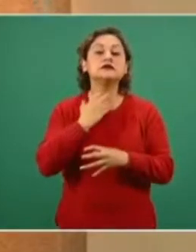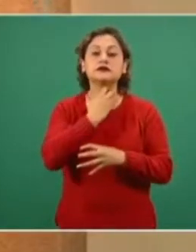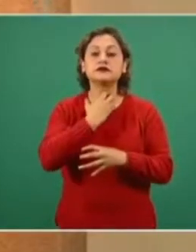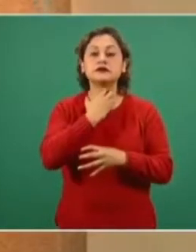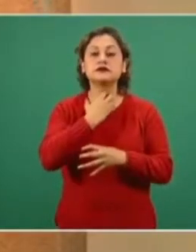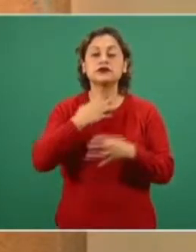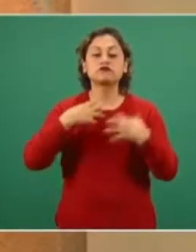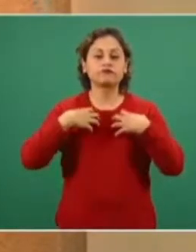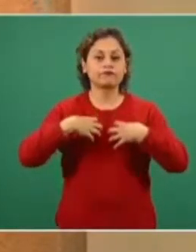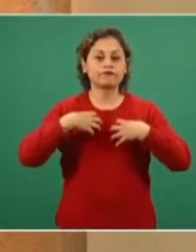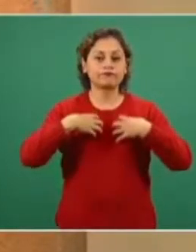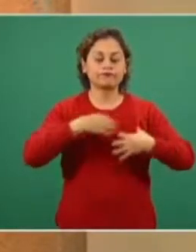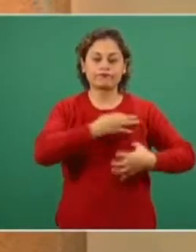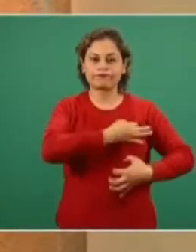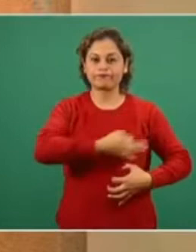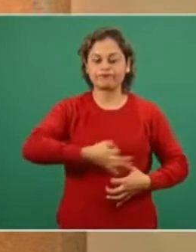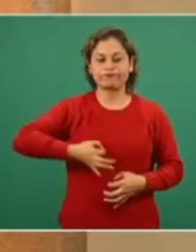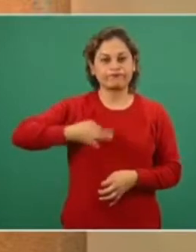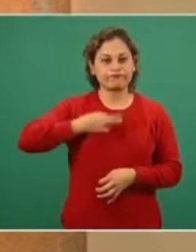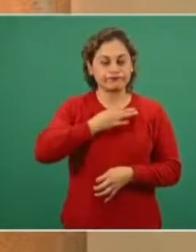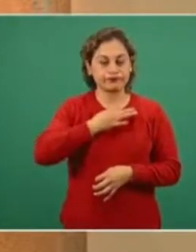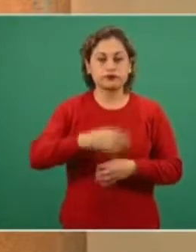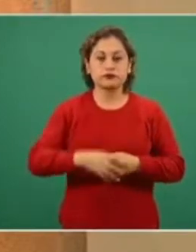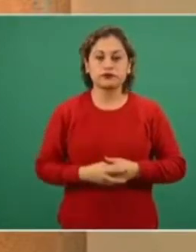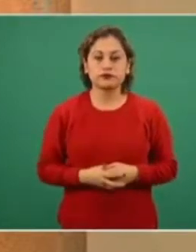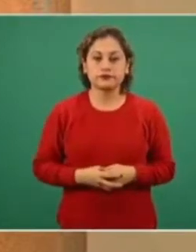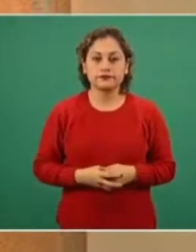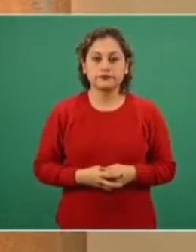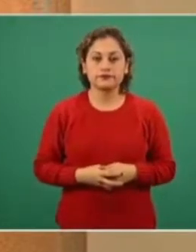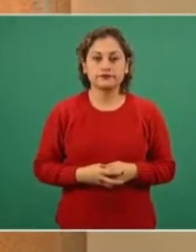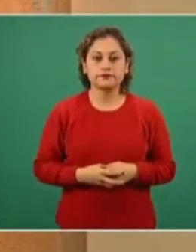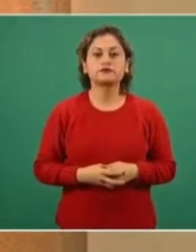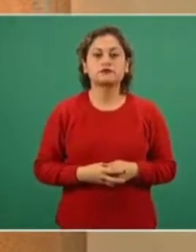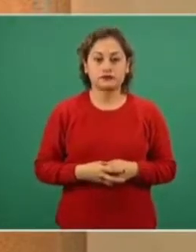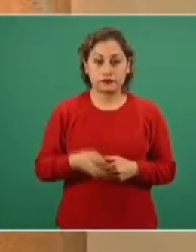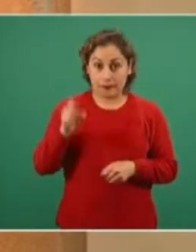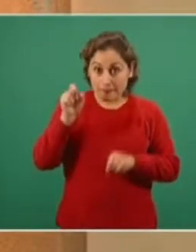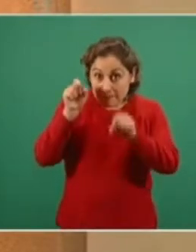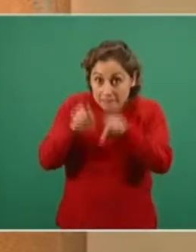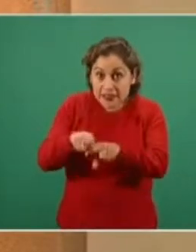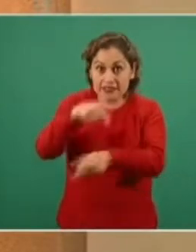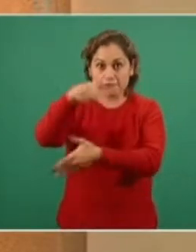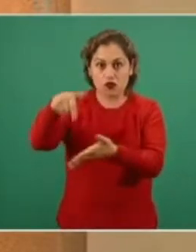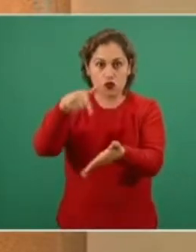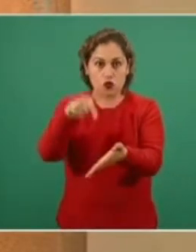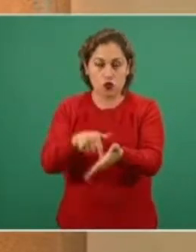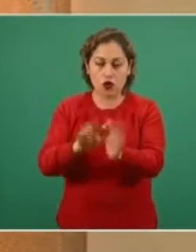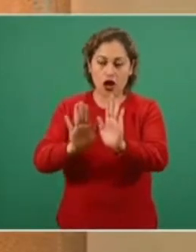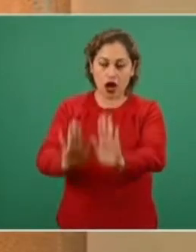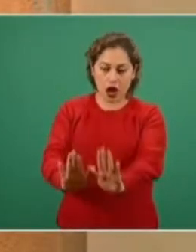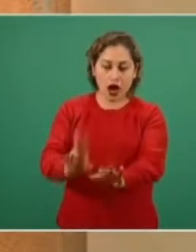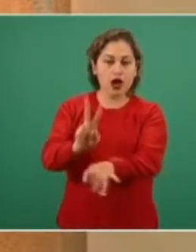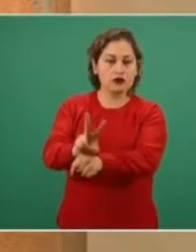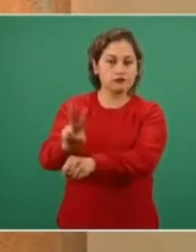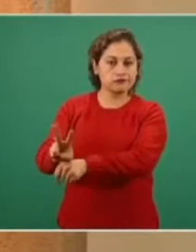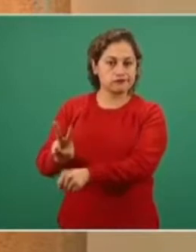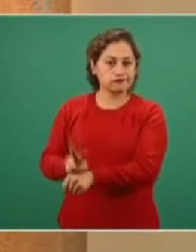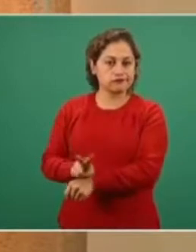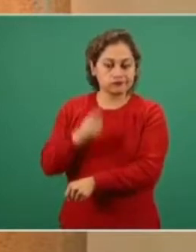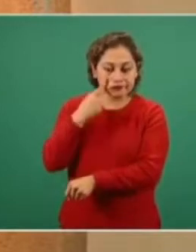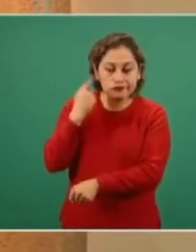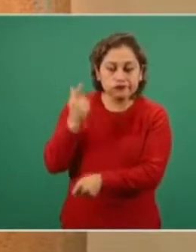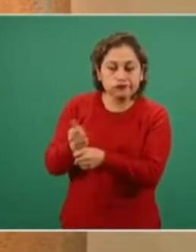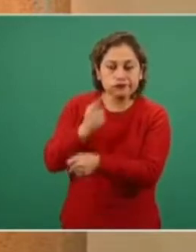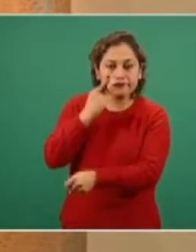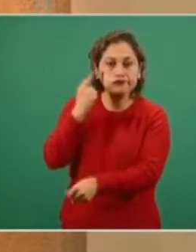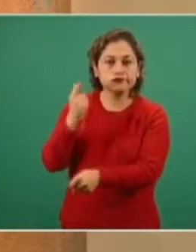Se llenó de ronchitas. Esto todo fue observado en el área de vacunación. En el área de vacunación de